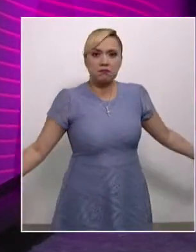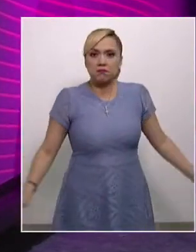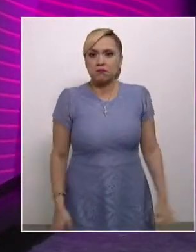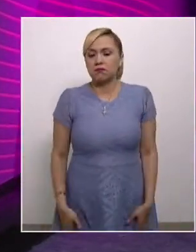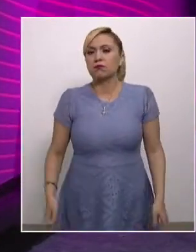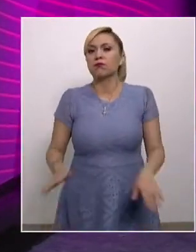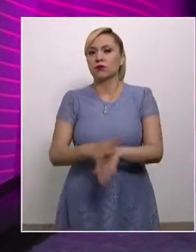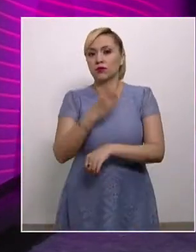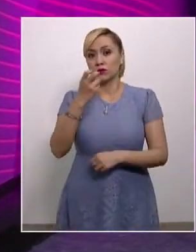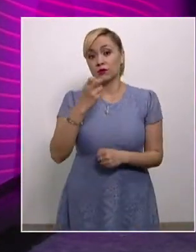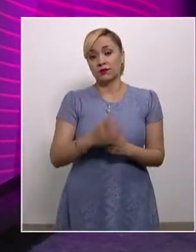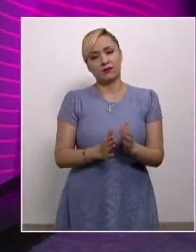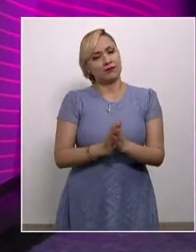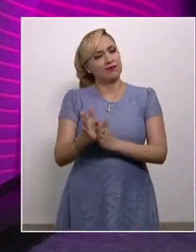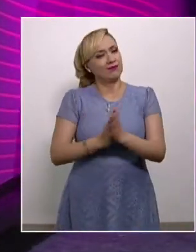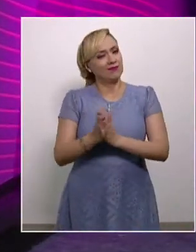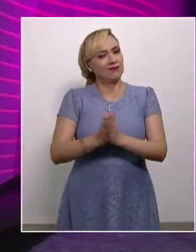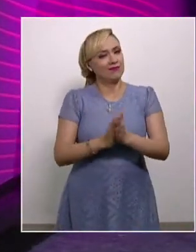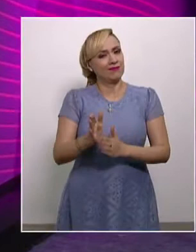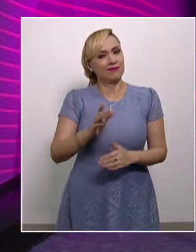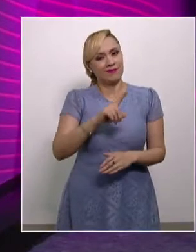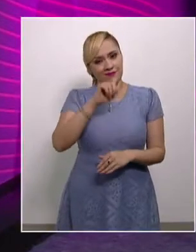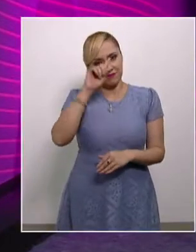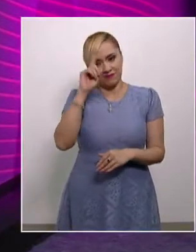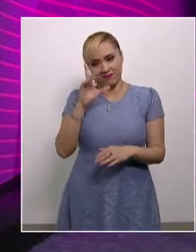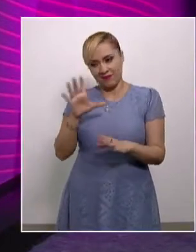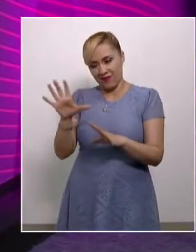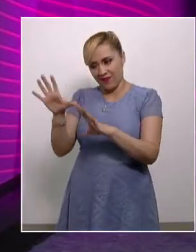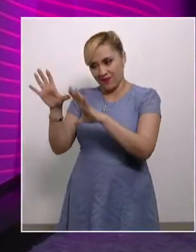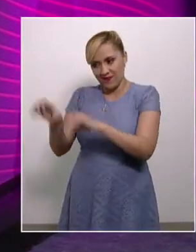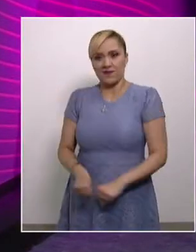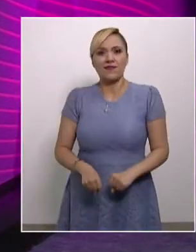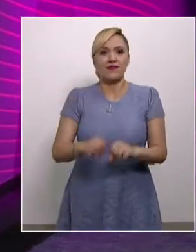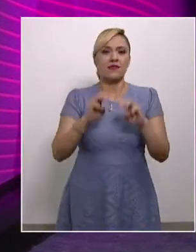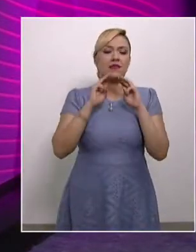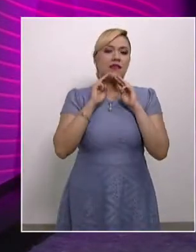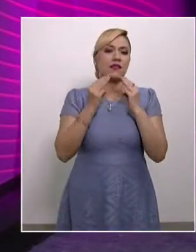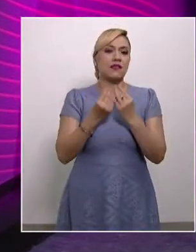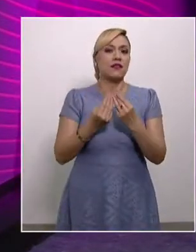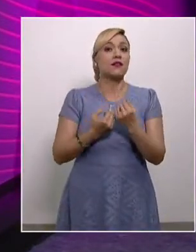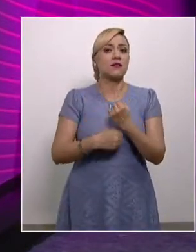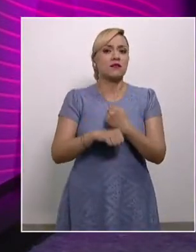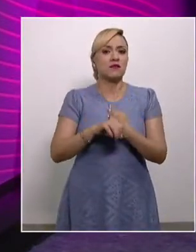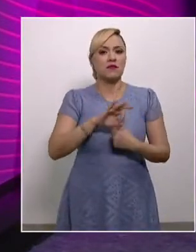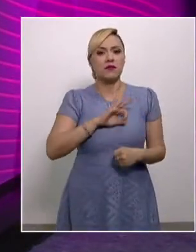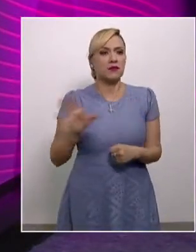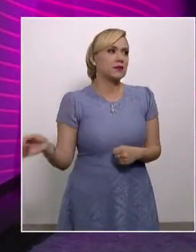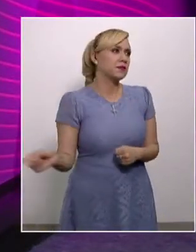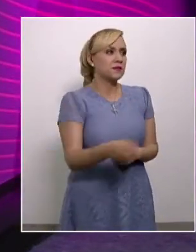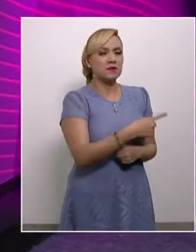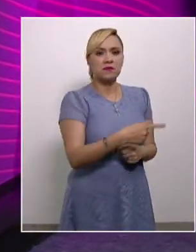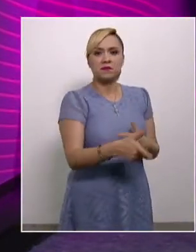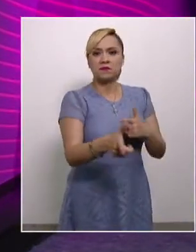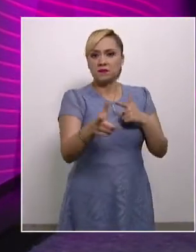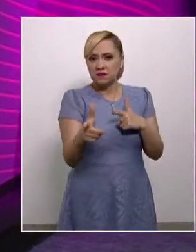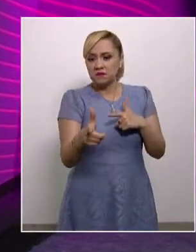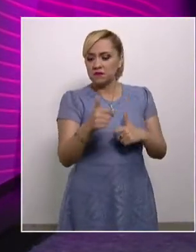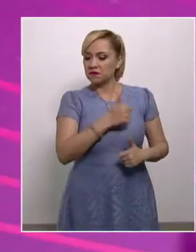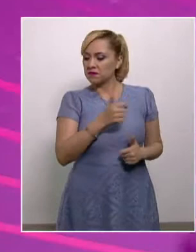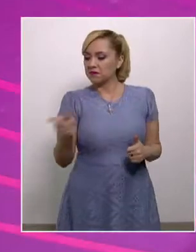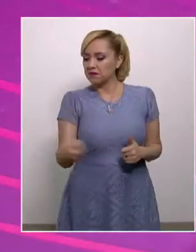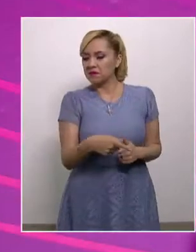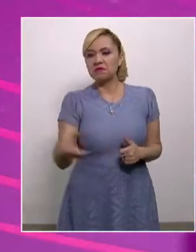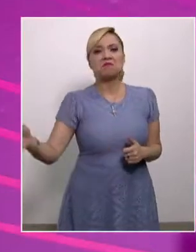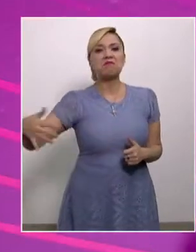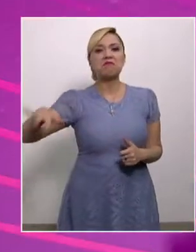hecho tan atractivos para SEO, por ejemplo. Gente a la que puedo desaparecer, que la puedo reclutar para obligarla a hacer cosas y que no la van a